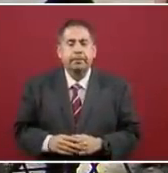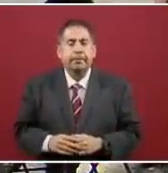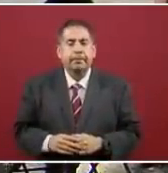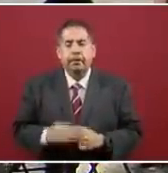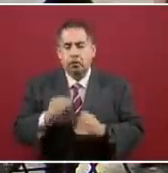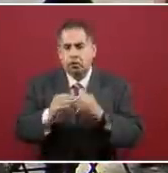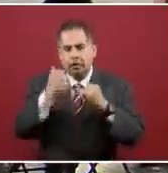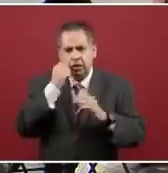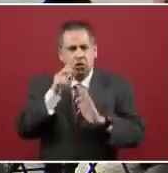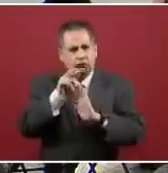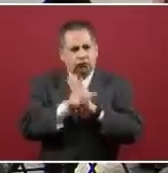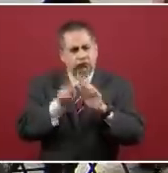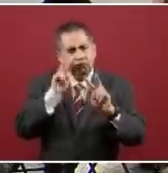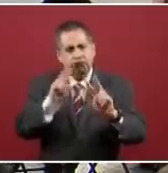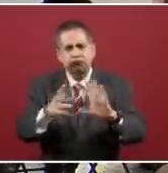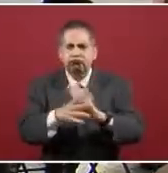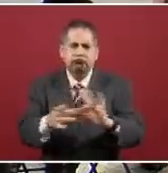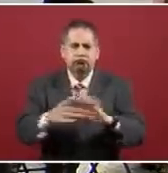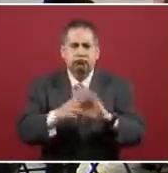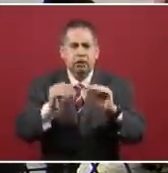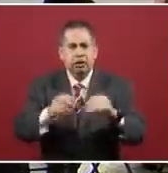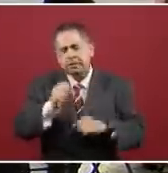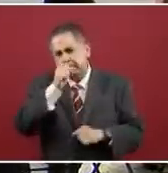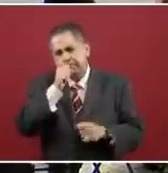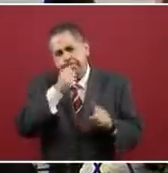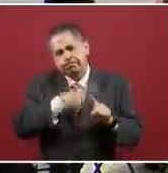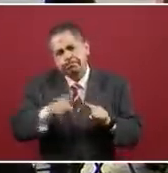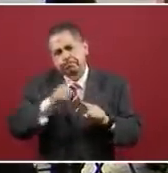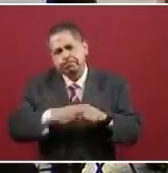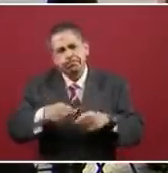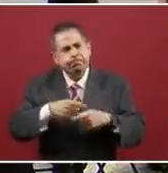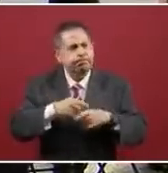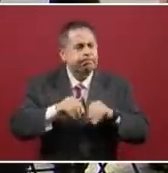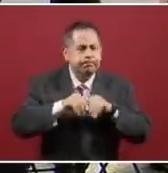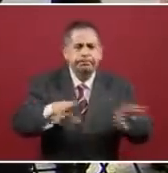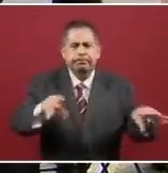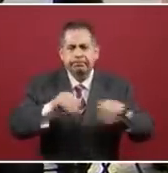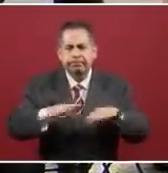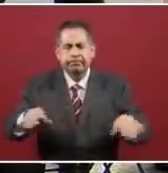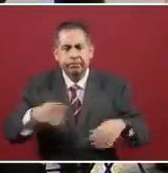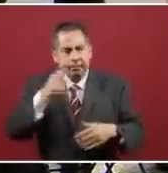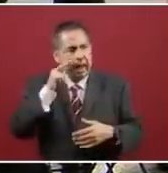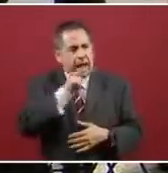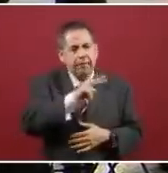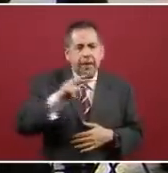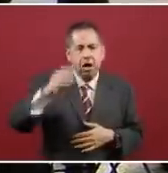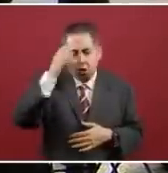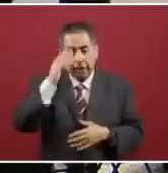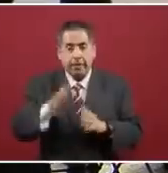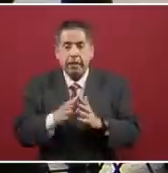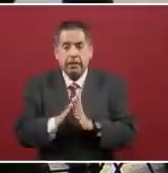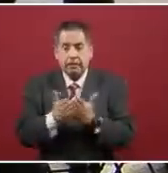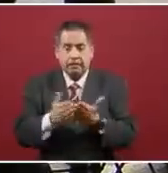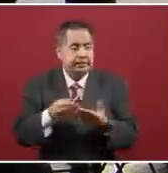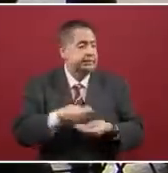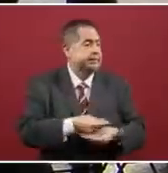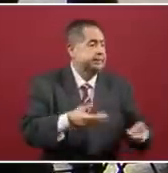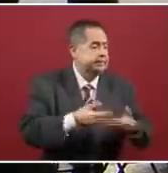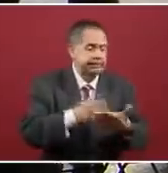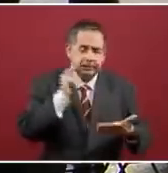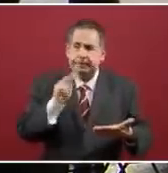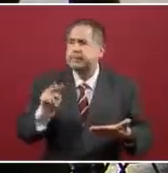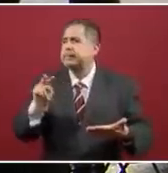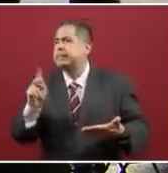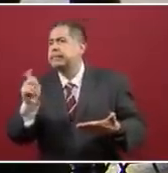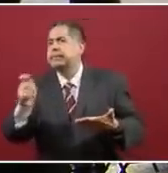video donde muestra el catálogo. Este catálogo lo estaremos distribuyendo también durante la feria en el módulo de información y aquí podrán ver